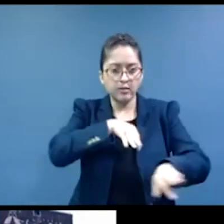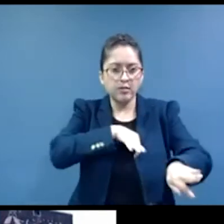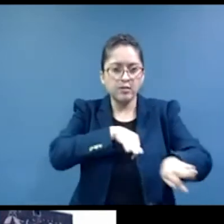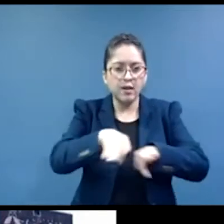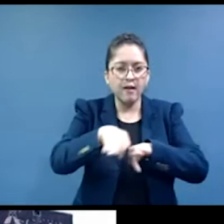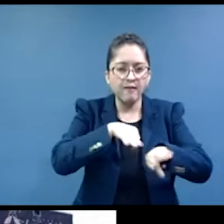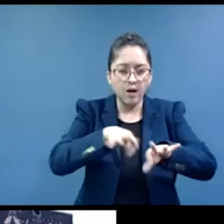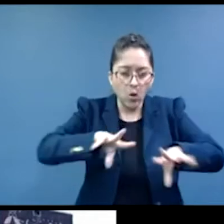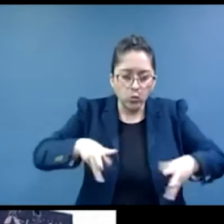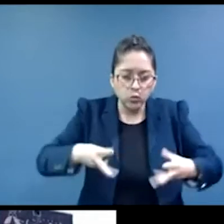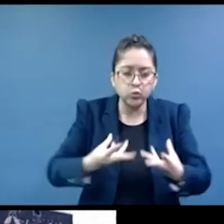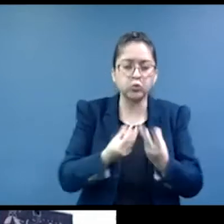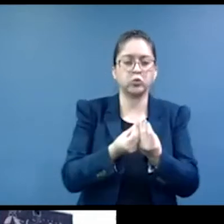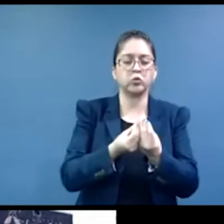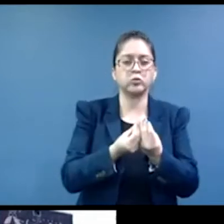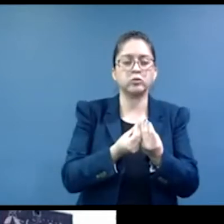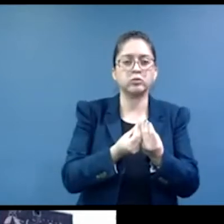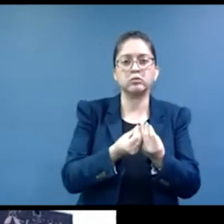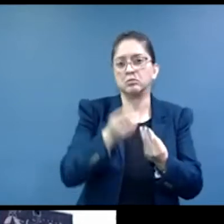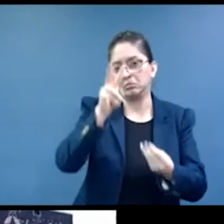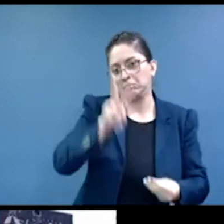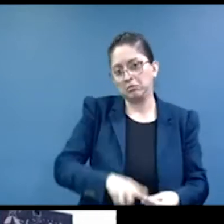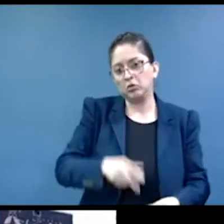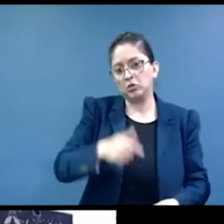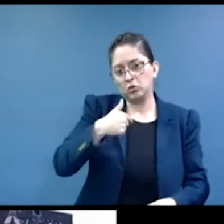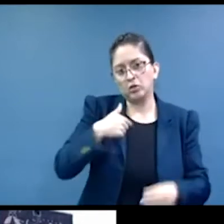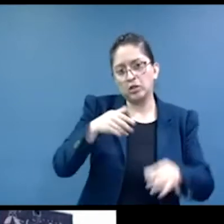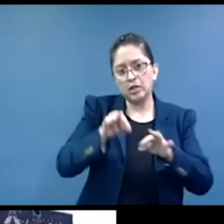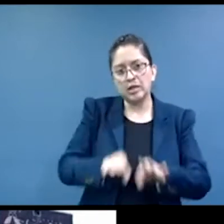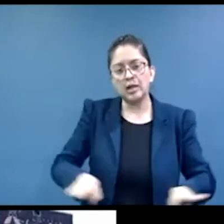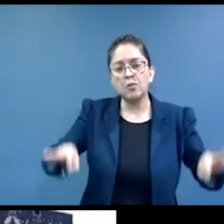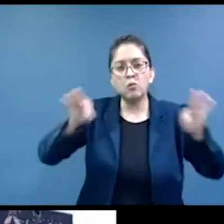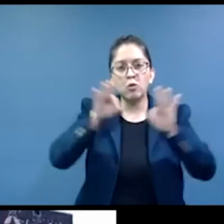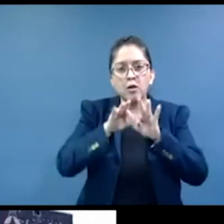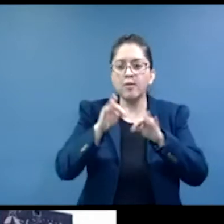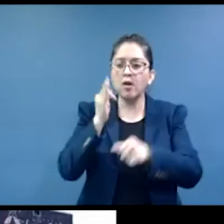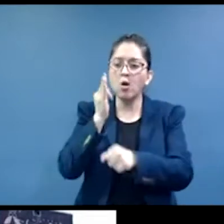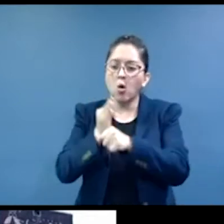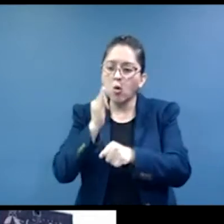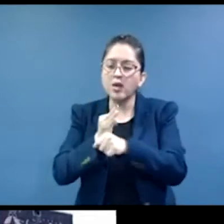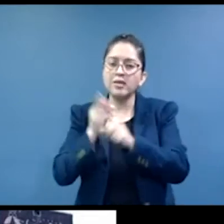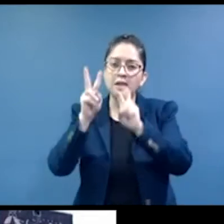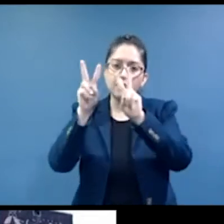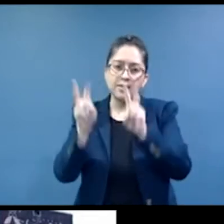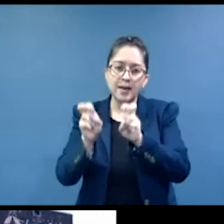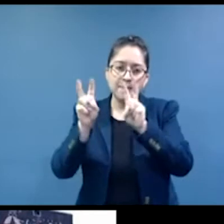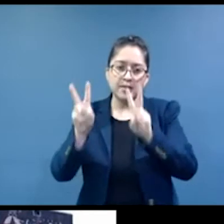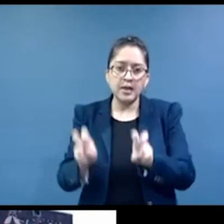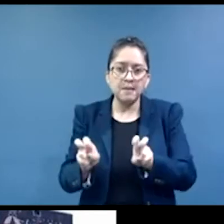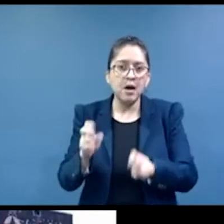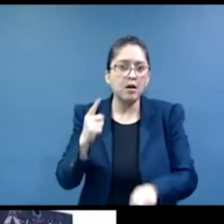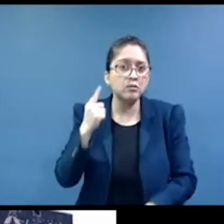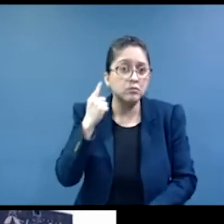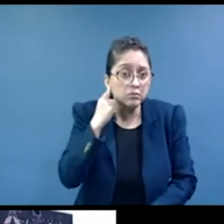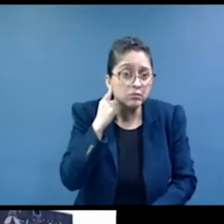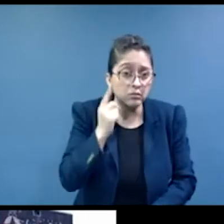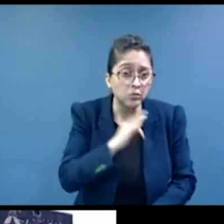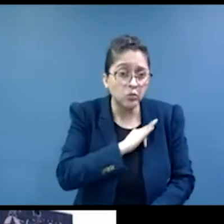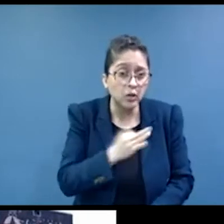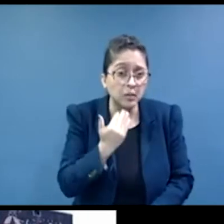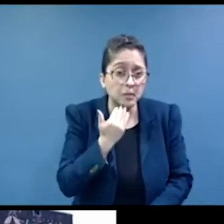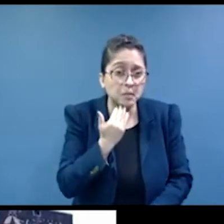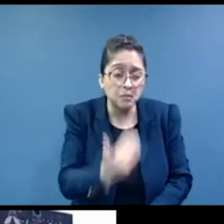en varias ocasiones. Entonces, para mí es muy importante poder estar aquí hablando del tema. ¿Me escuchan bien? No sé